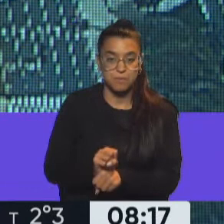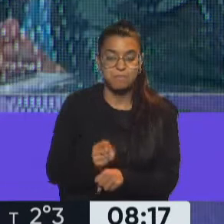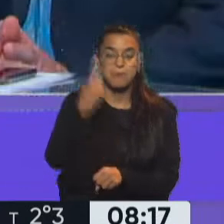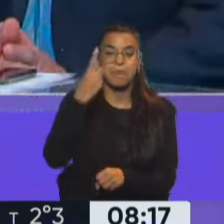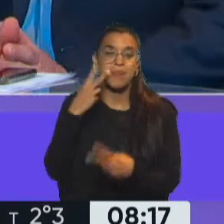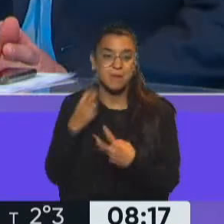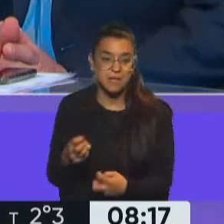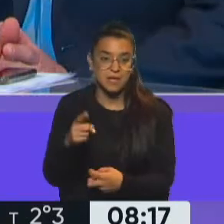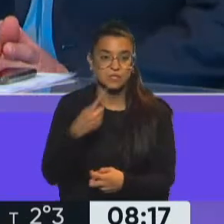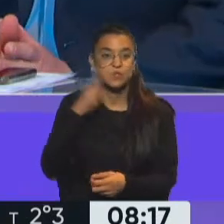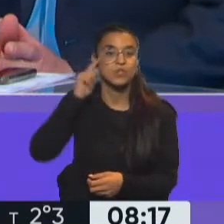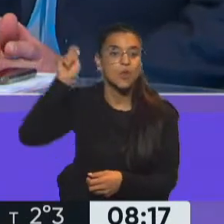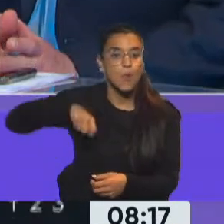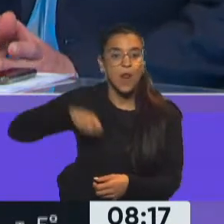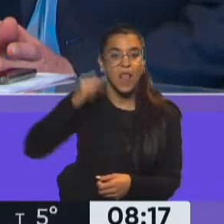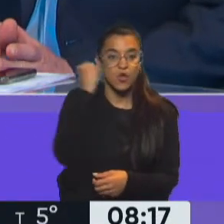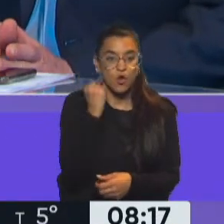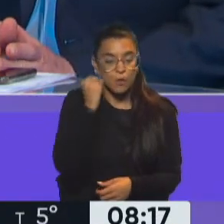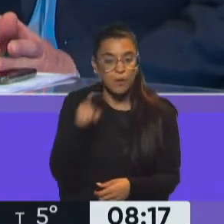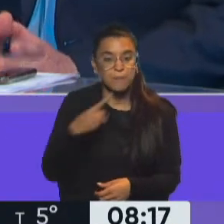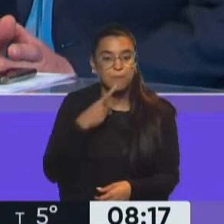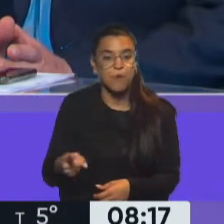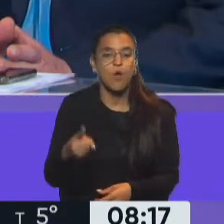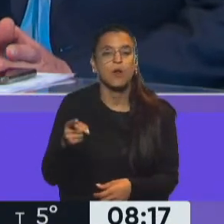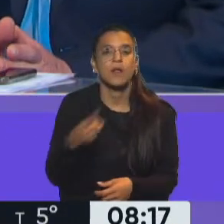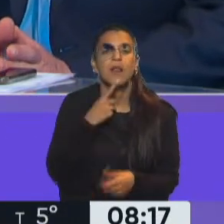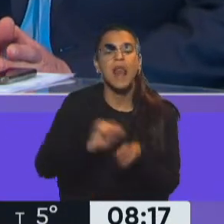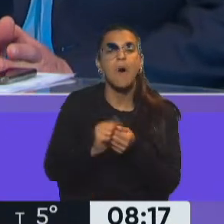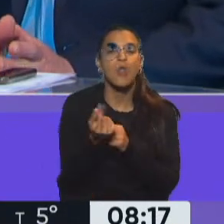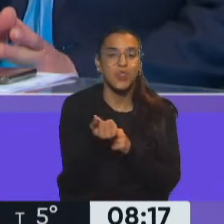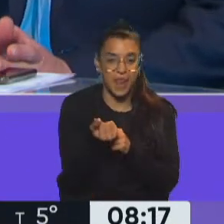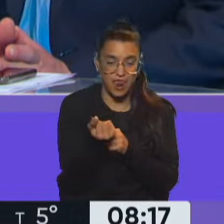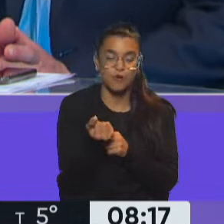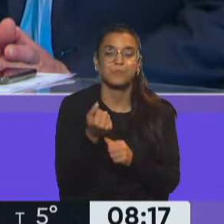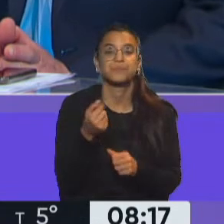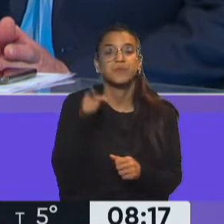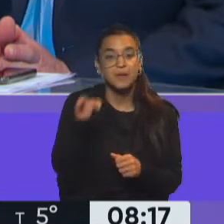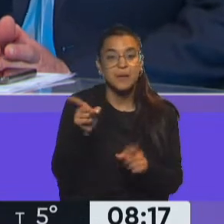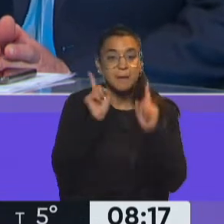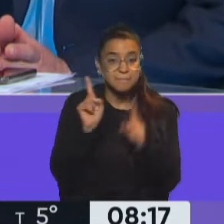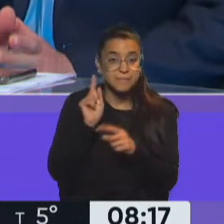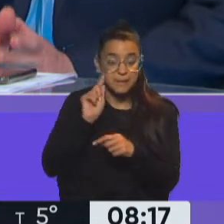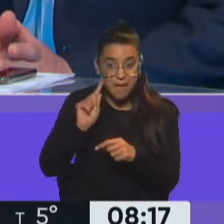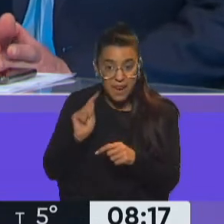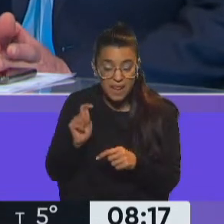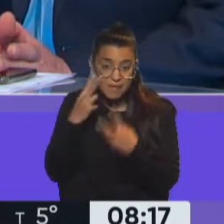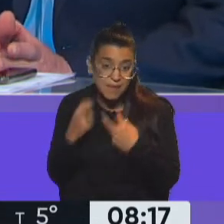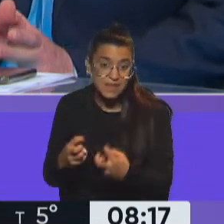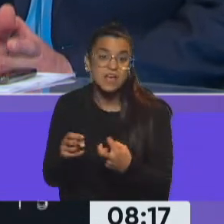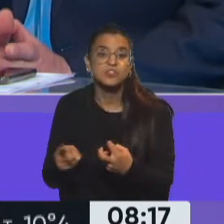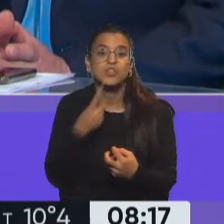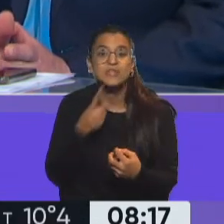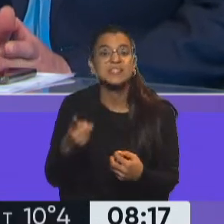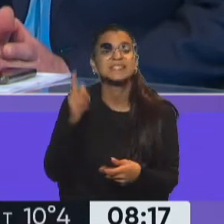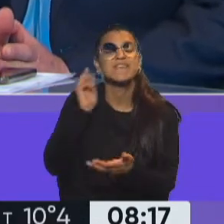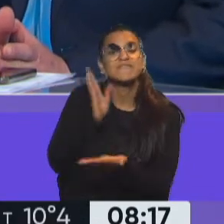causa por un tribunal en lo penal económico por el presunto delito de lavado de dinero en esa primera causa lo que se consideró es